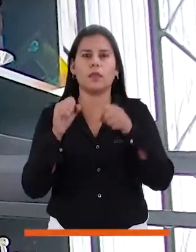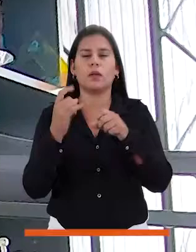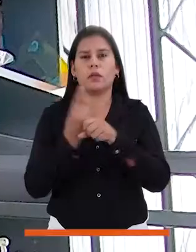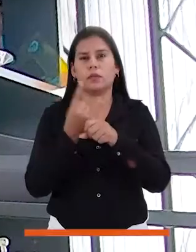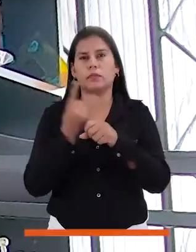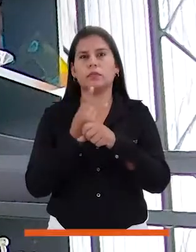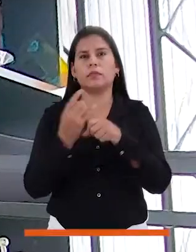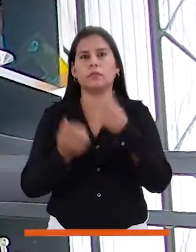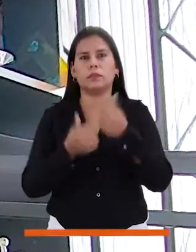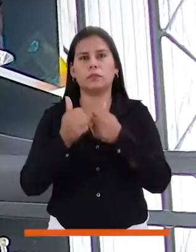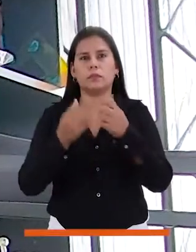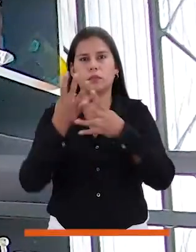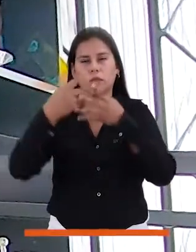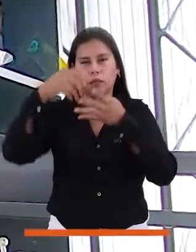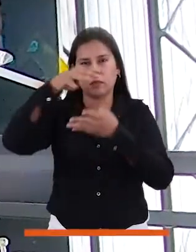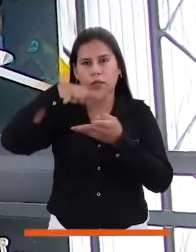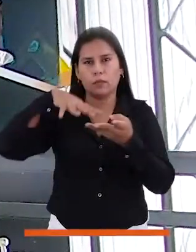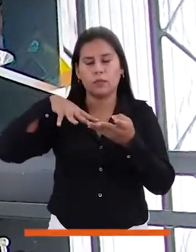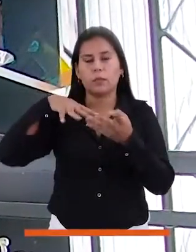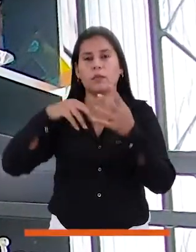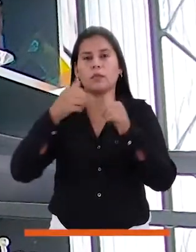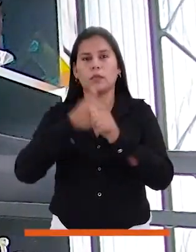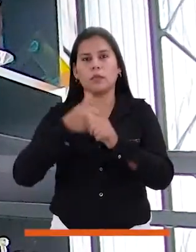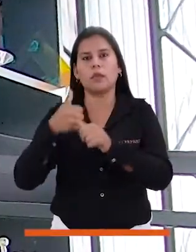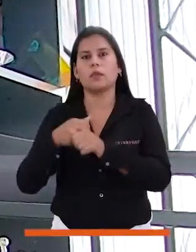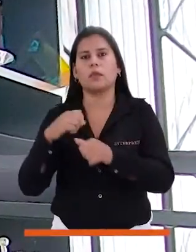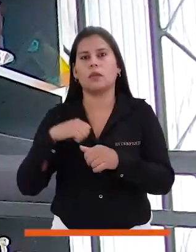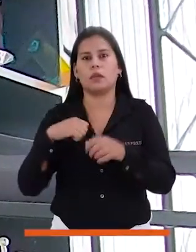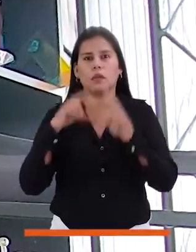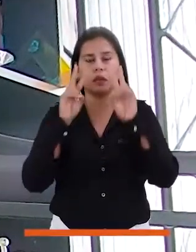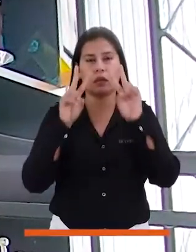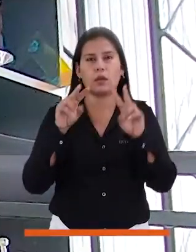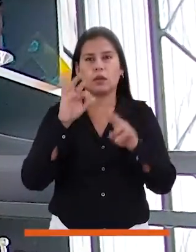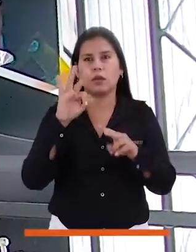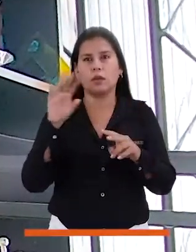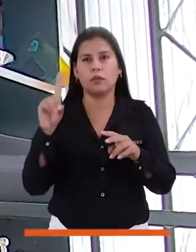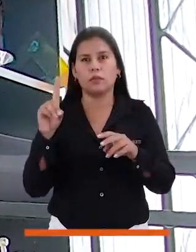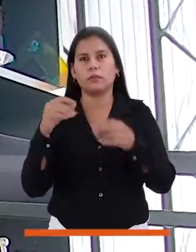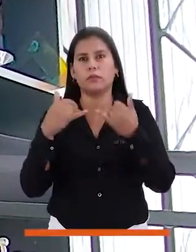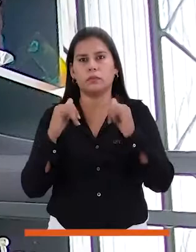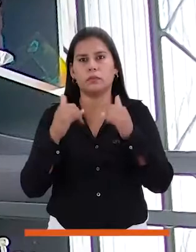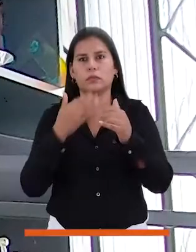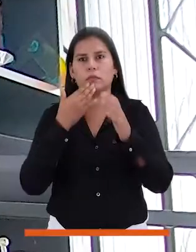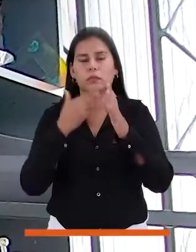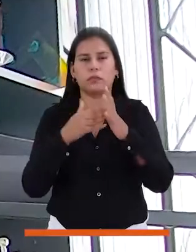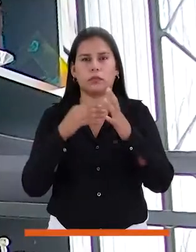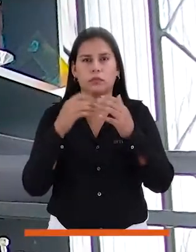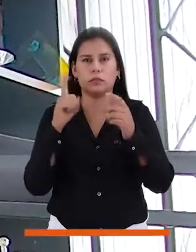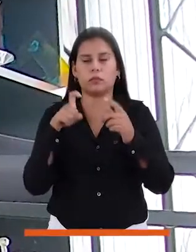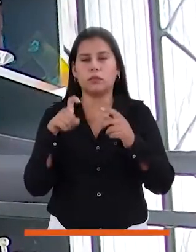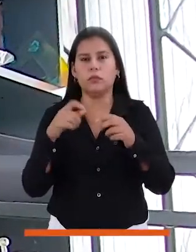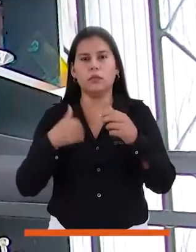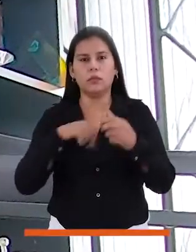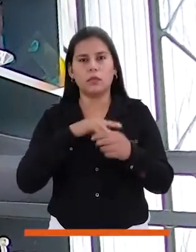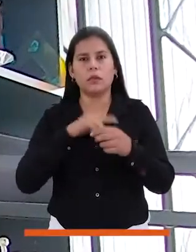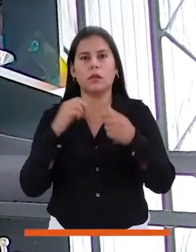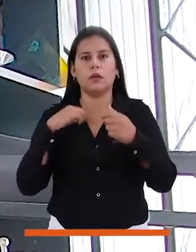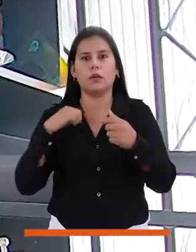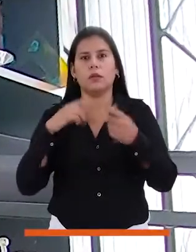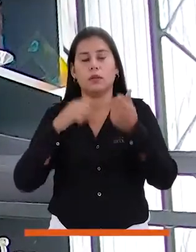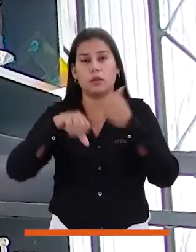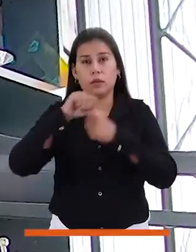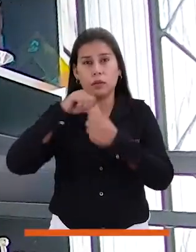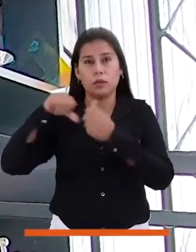pueden aplicar a las mallas que tenemos en nuestra vista 3D. Sin embargo, cuando ya nosotros queremos que